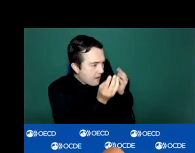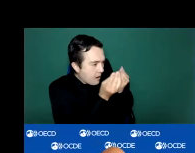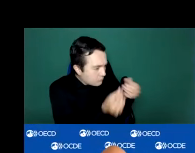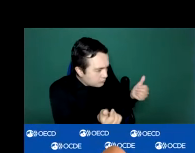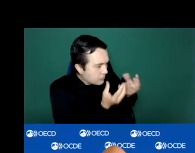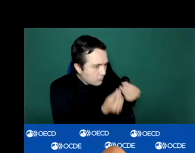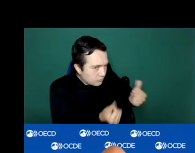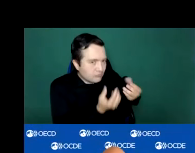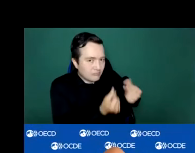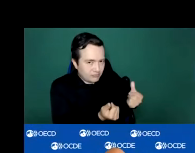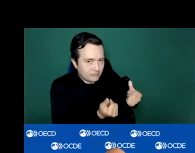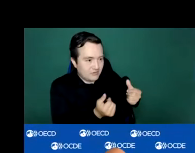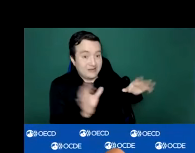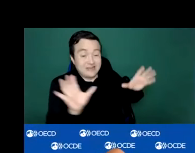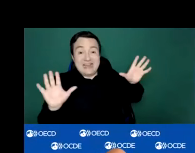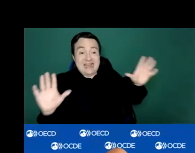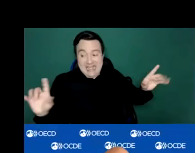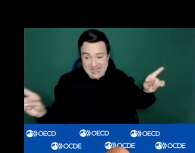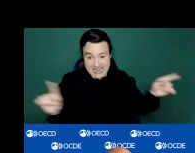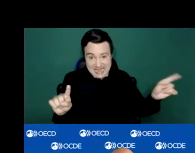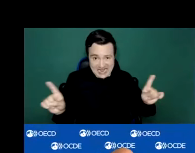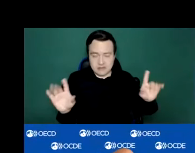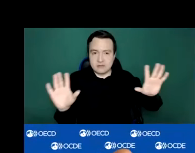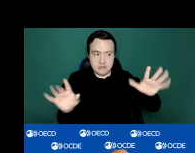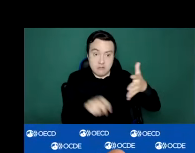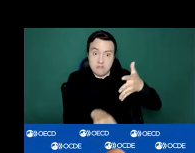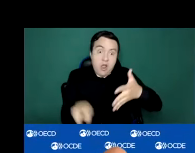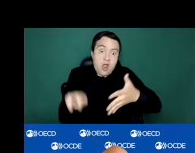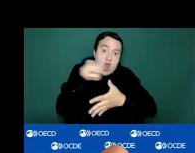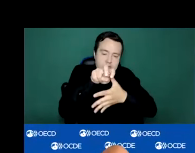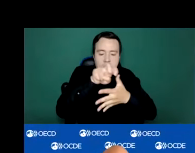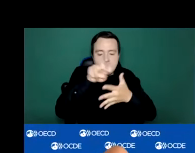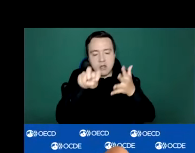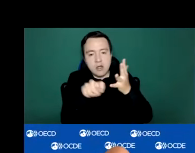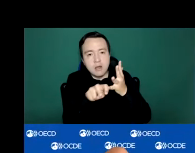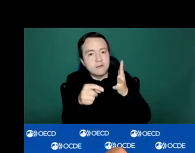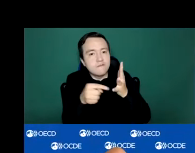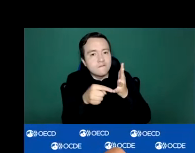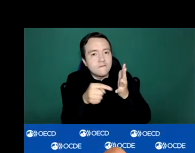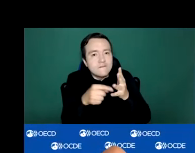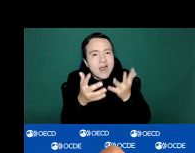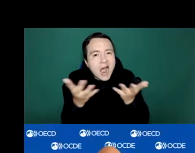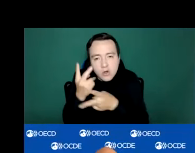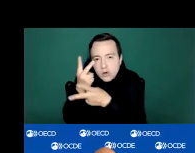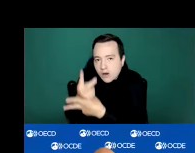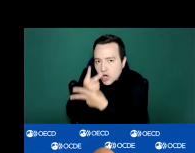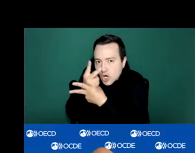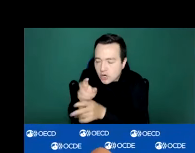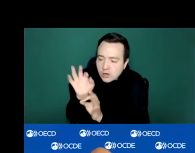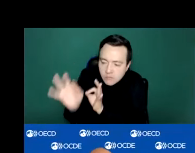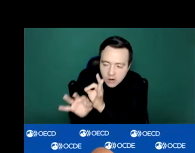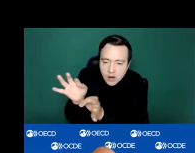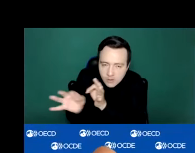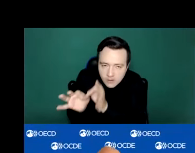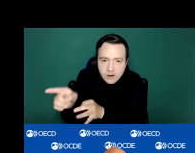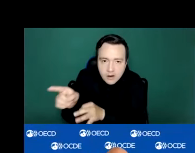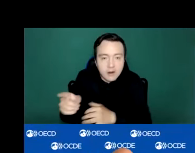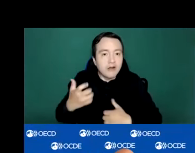estar actuando en los momentos de la pandemia. Por ejemplo, la continuidad de la atención, cuidando a las personas que tienen estas condiciones crónicas,